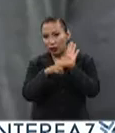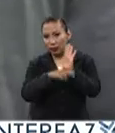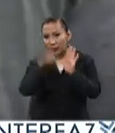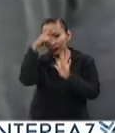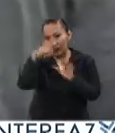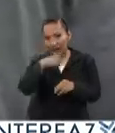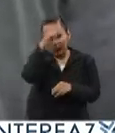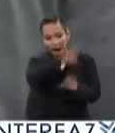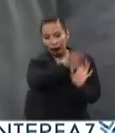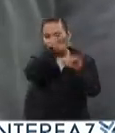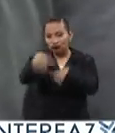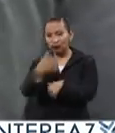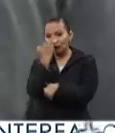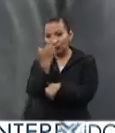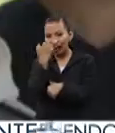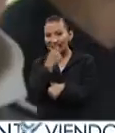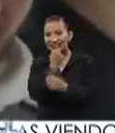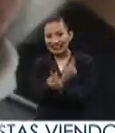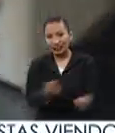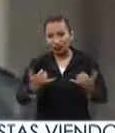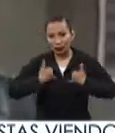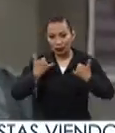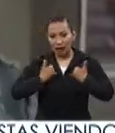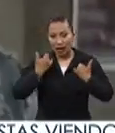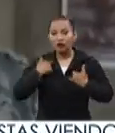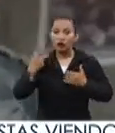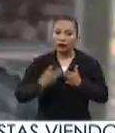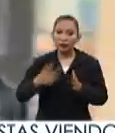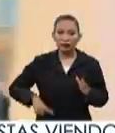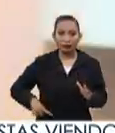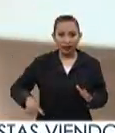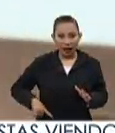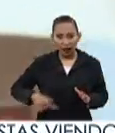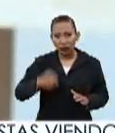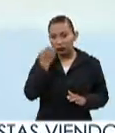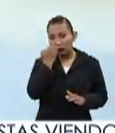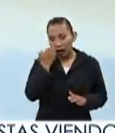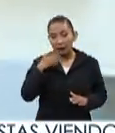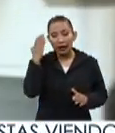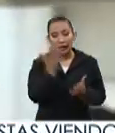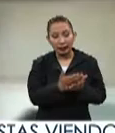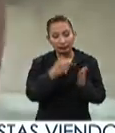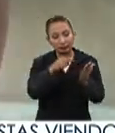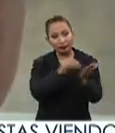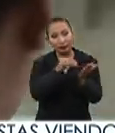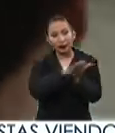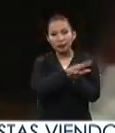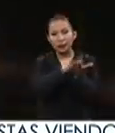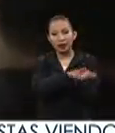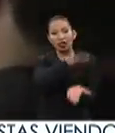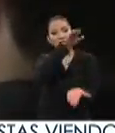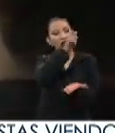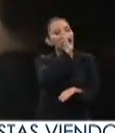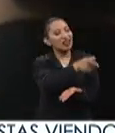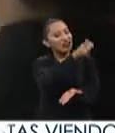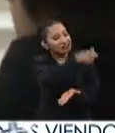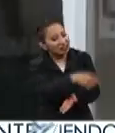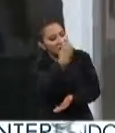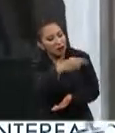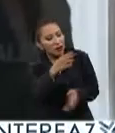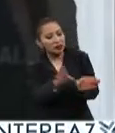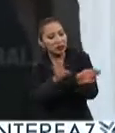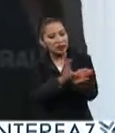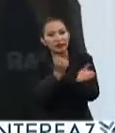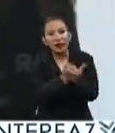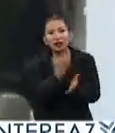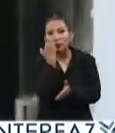para facilitar el ingreso de niños y jóvenes a las escuelas públicas y privadas, al eliminar la apostilla de documentos de identidad o